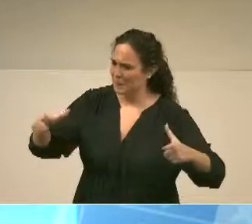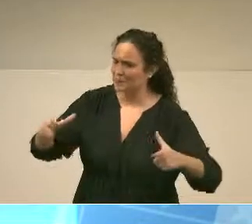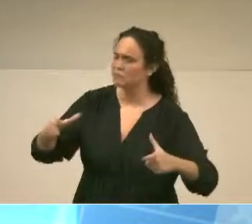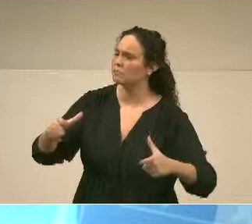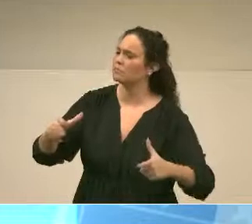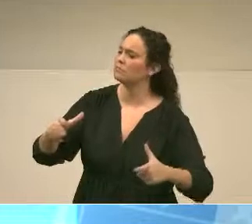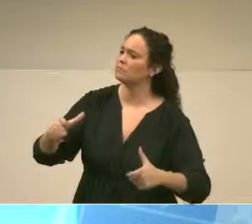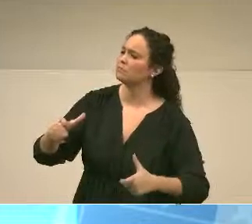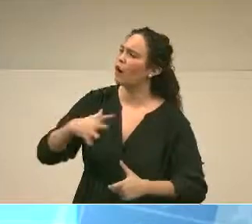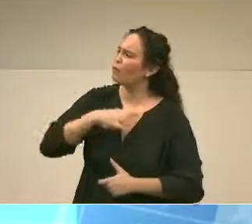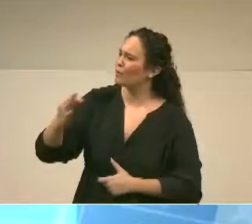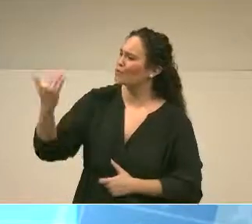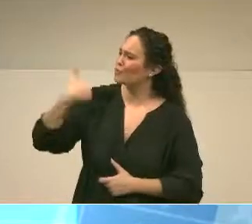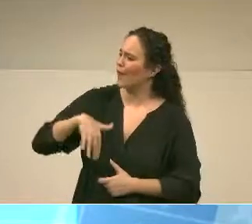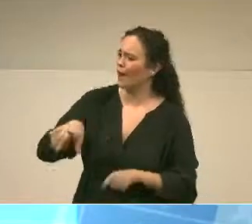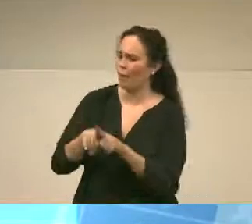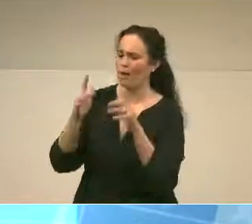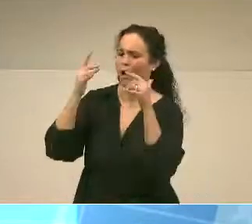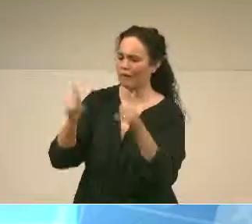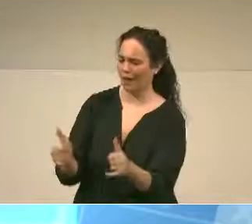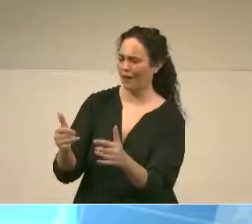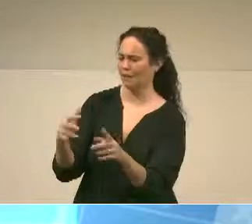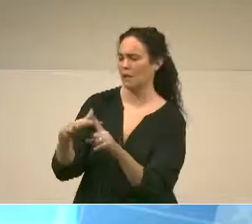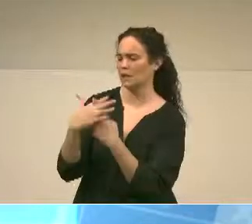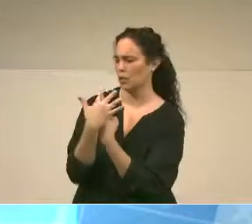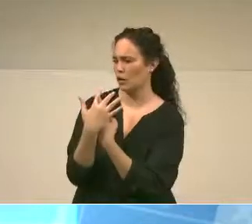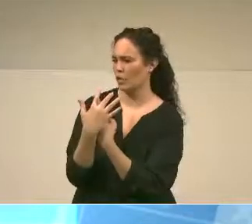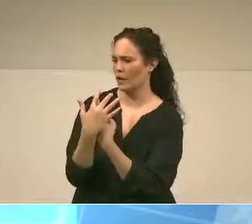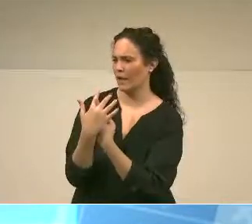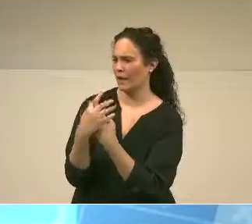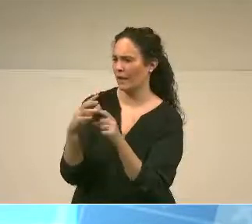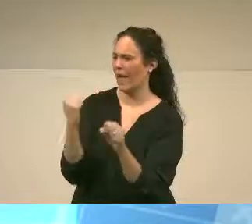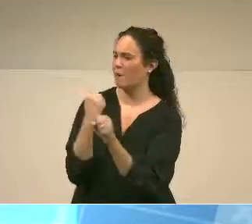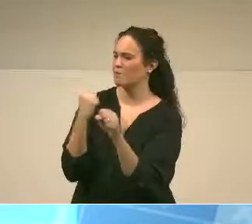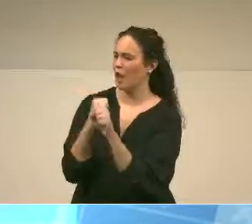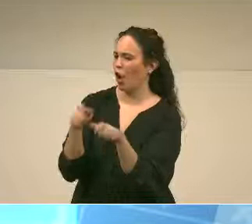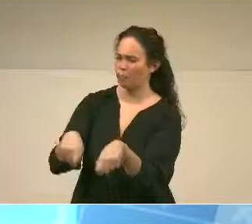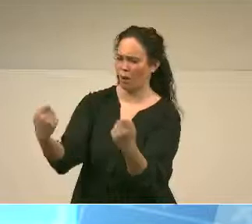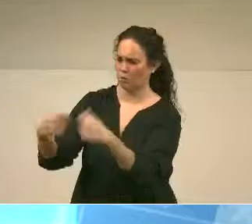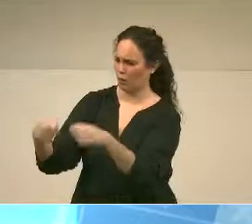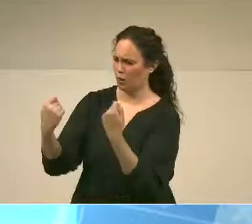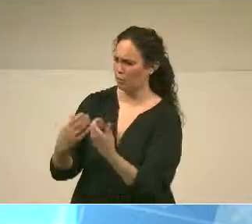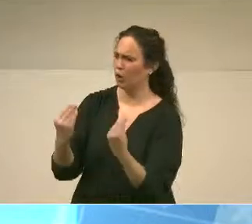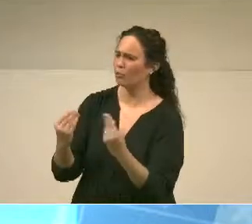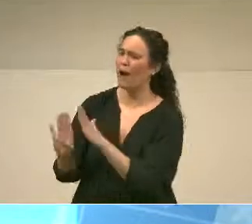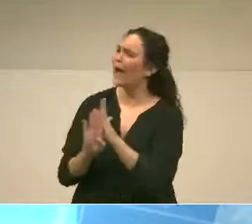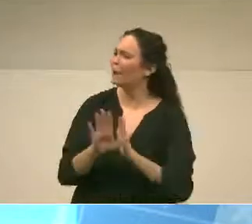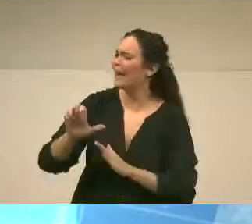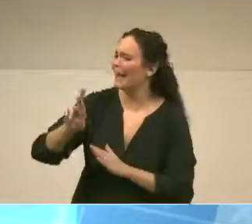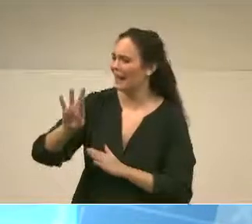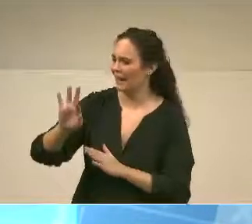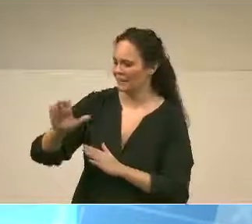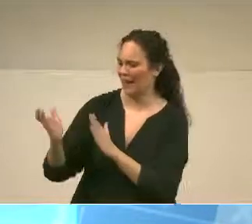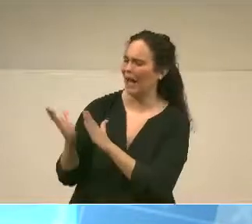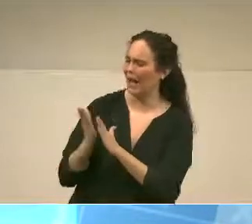¿podemos estar ya ante esa situación que se había anunciado de destrucción de empleo una vez que pasa ya el colchón de los ERTES? ¿Hemos llegado ya